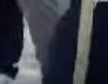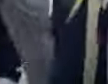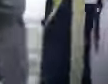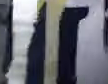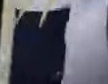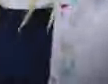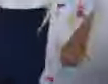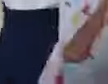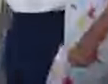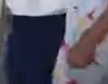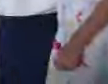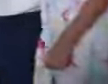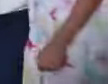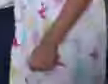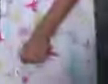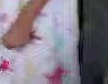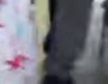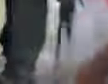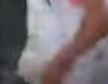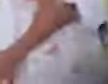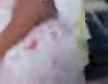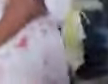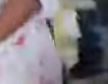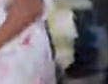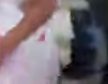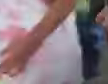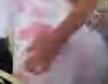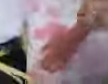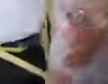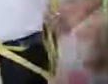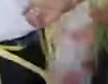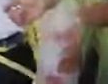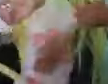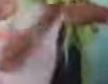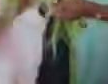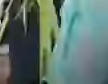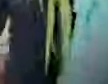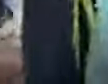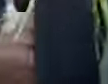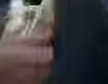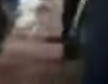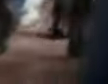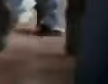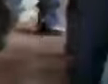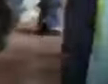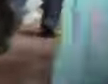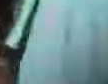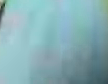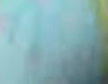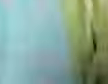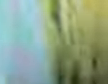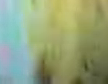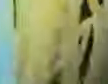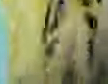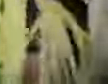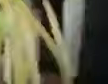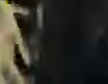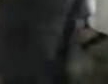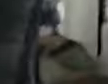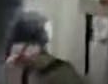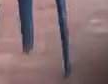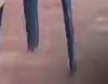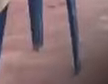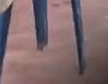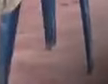en alrededor de 22 comunidades o asentamientos. Y en esos pueblos de especial protección, la atención en salud es una